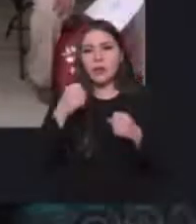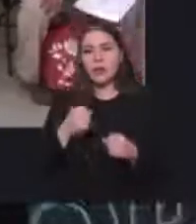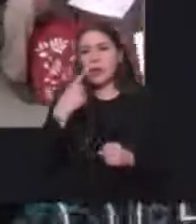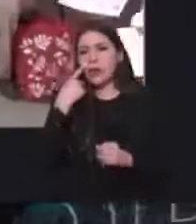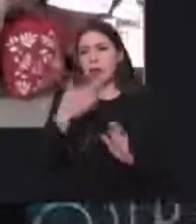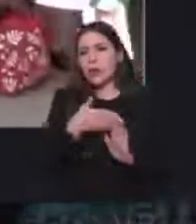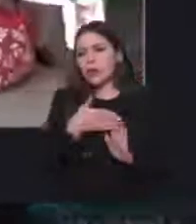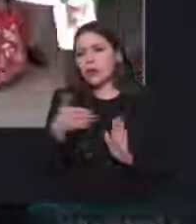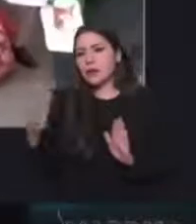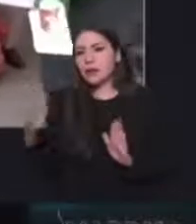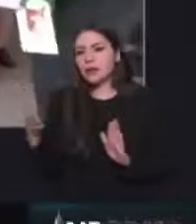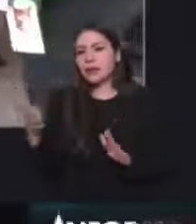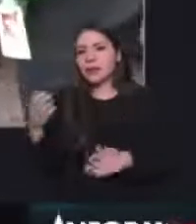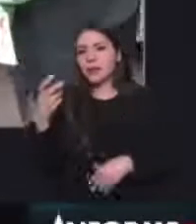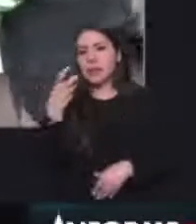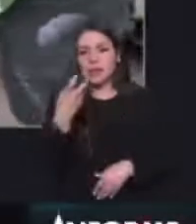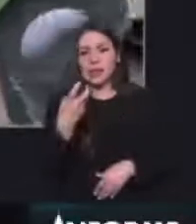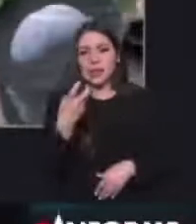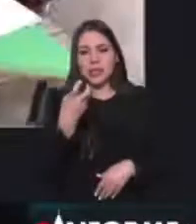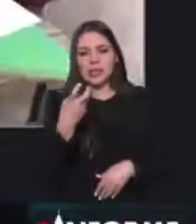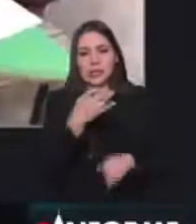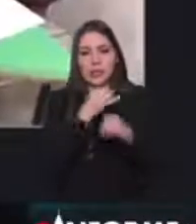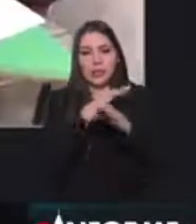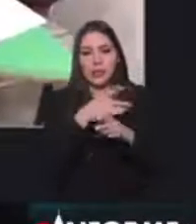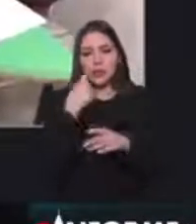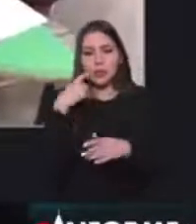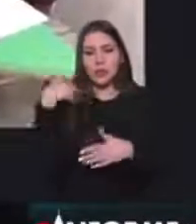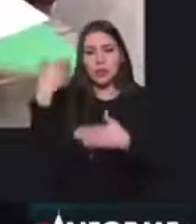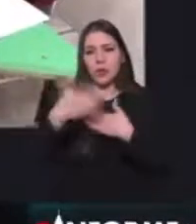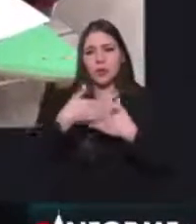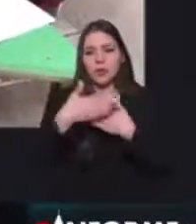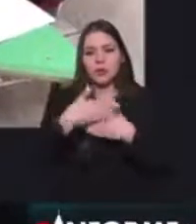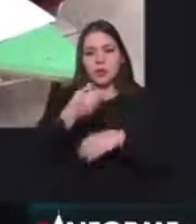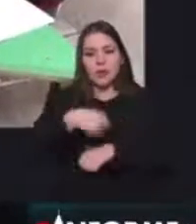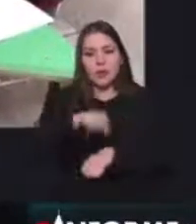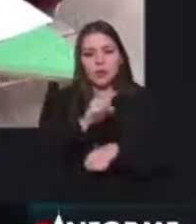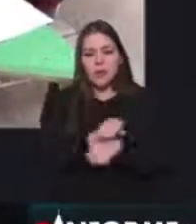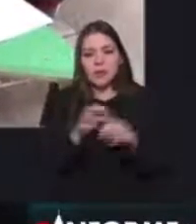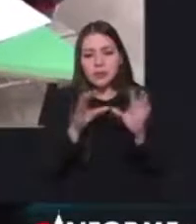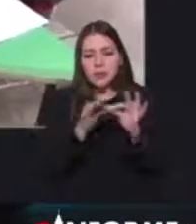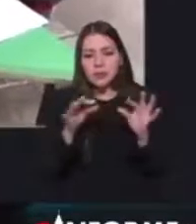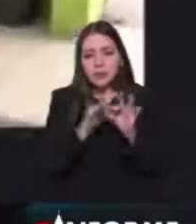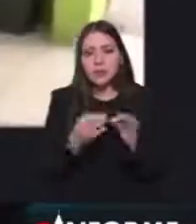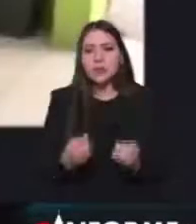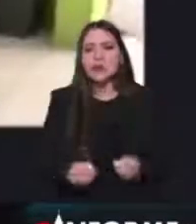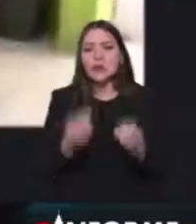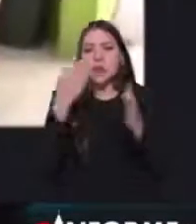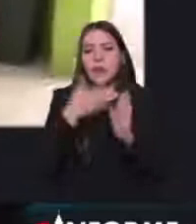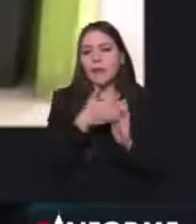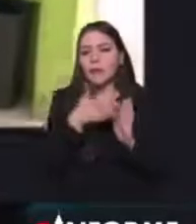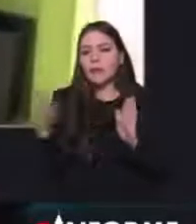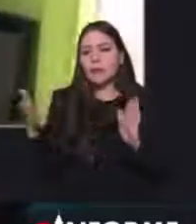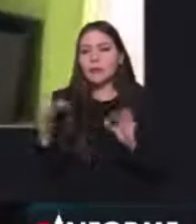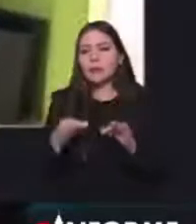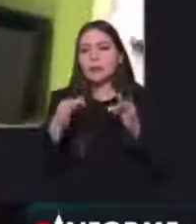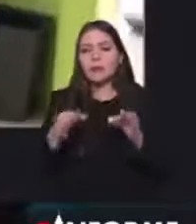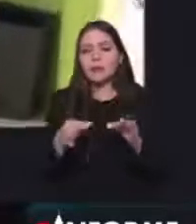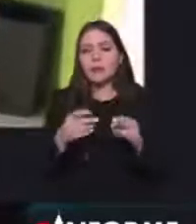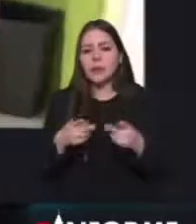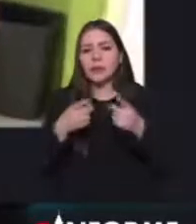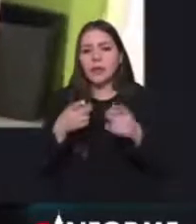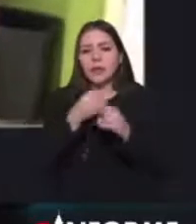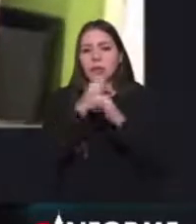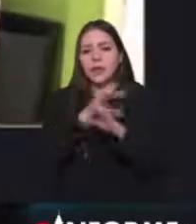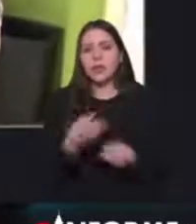análisis de esa información en las siguientes semanas y podemos ir teniendo una idea del impacto ya